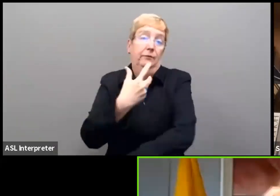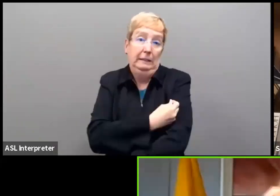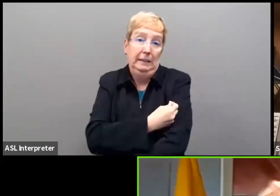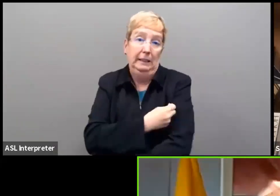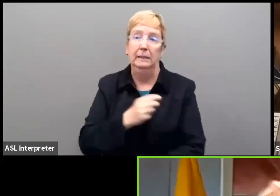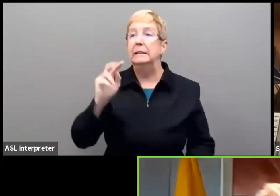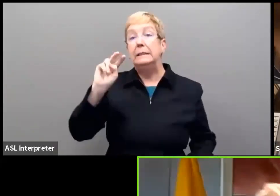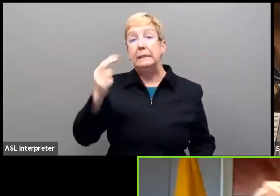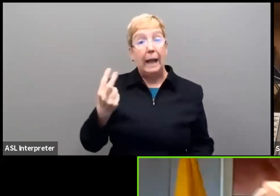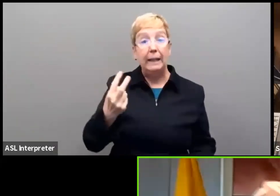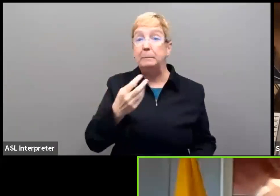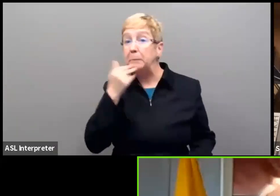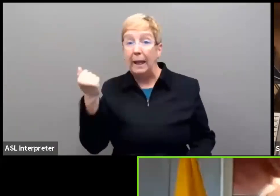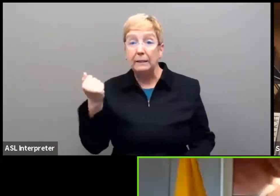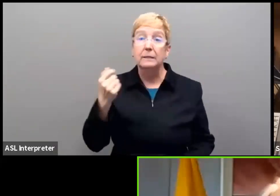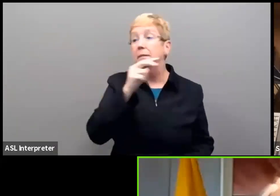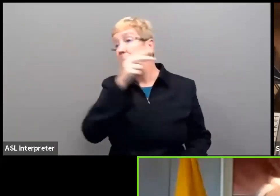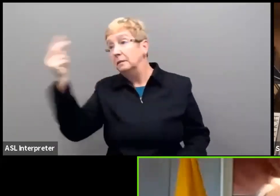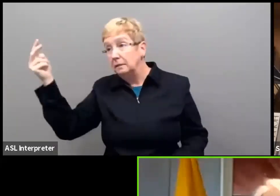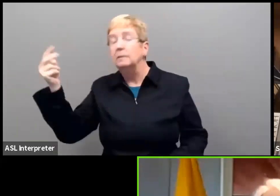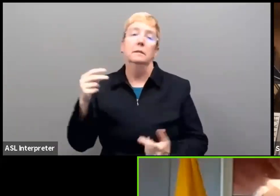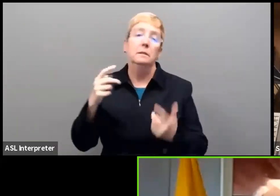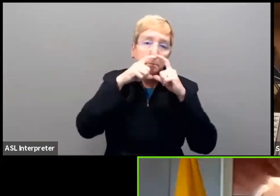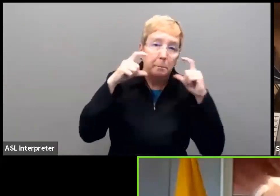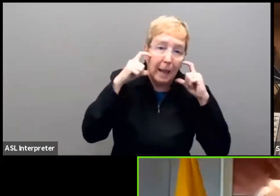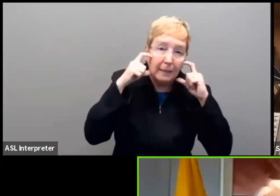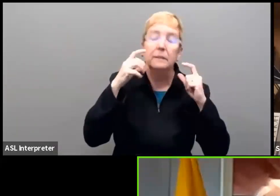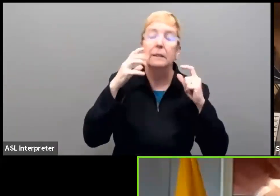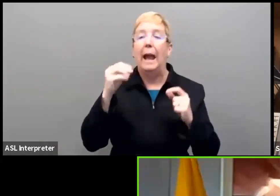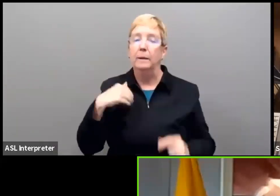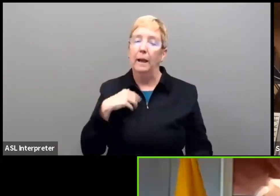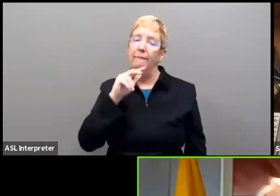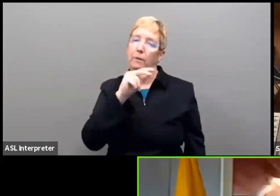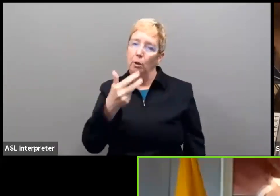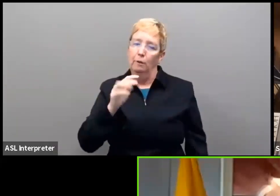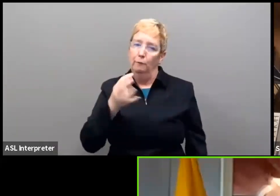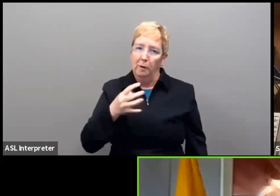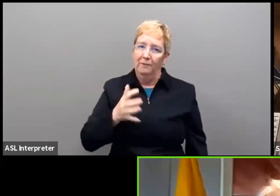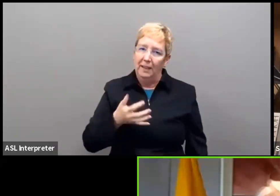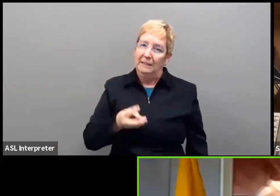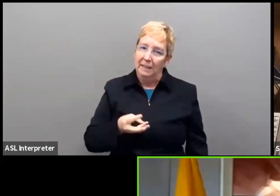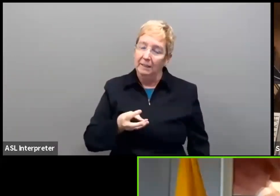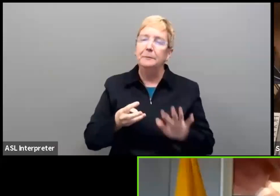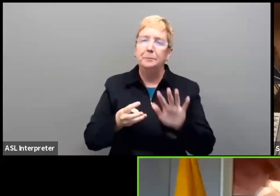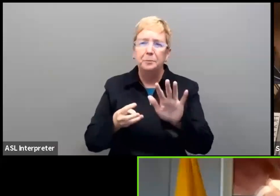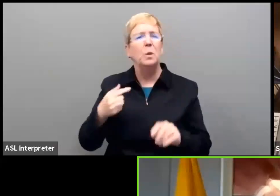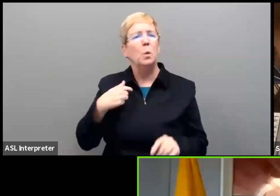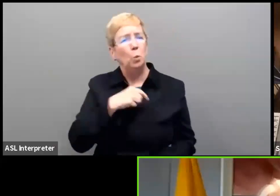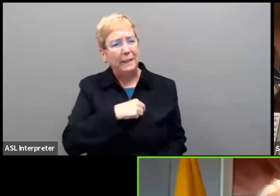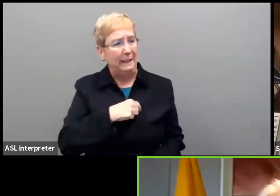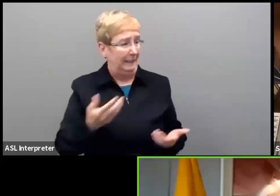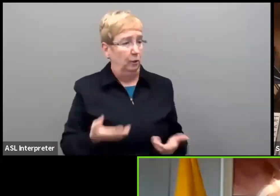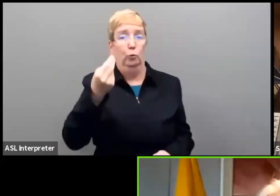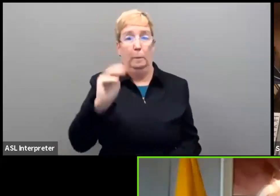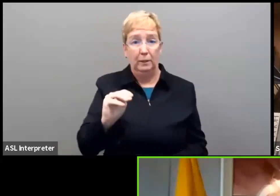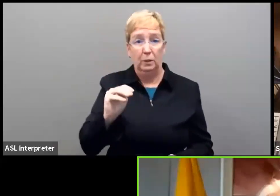efecto matemático secuencial para reducir la tasa de infección. Por eso los manejamos así. Me parece que todo mundo en el estado y todo mundo